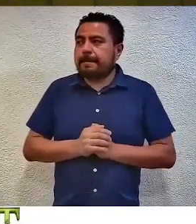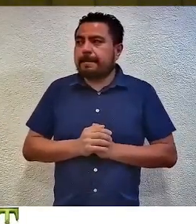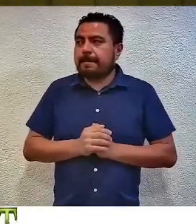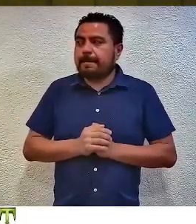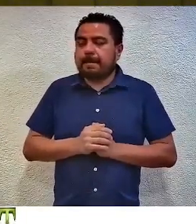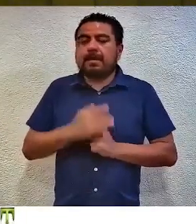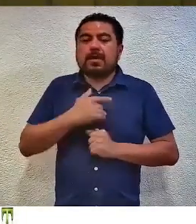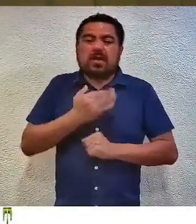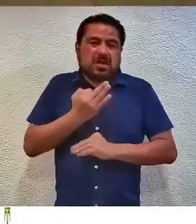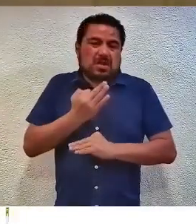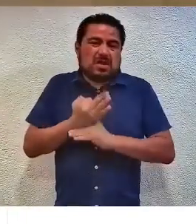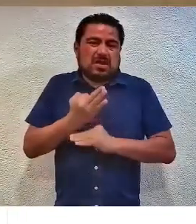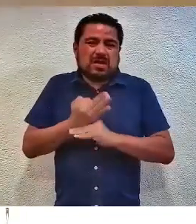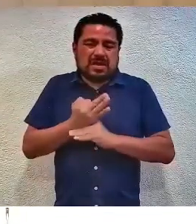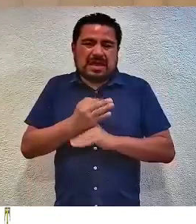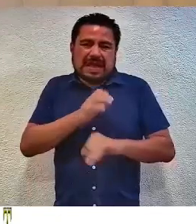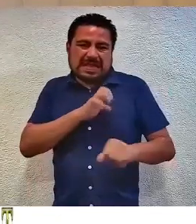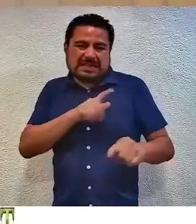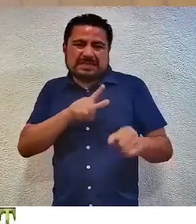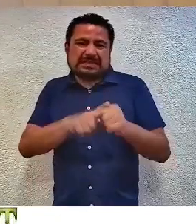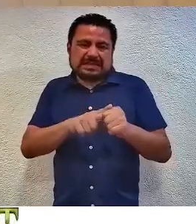Voy a ir de manera particular,